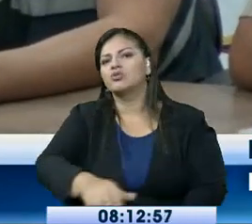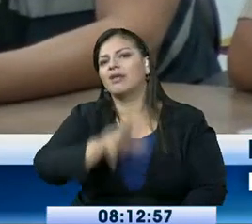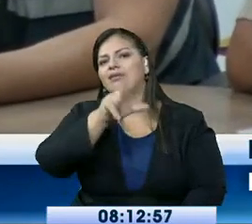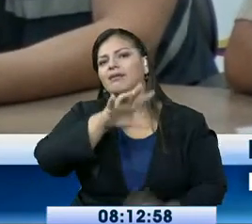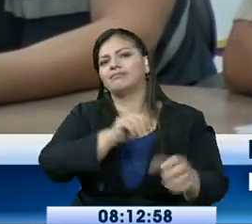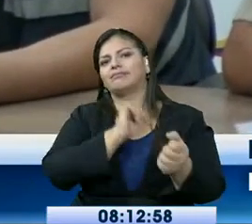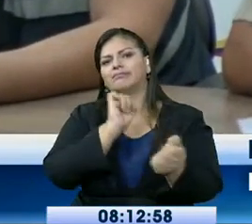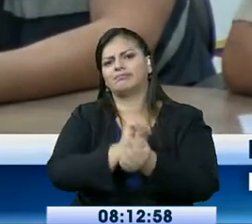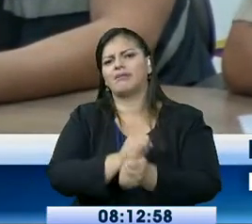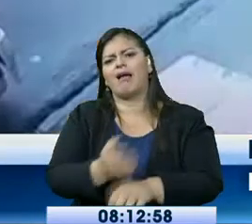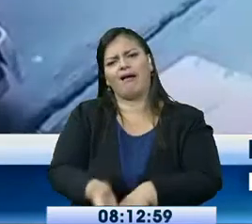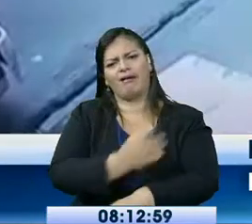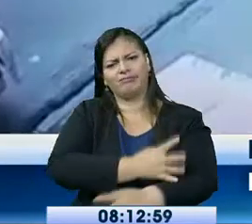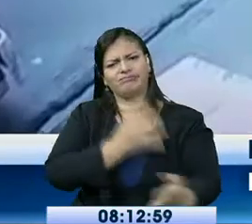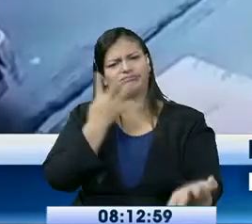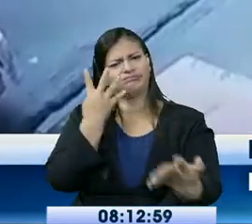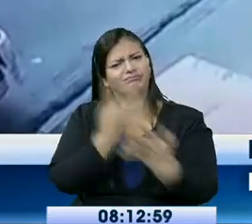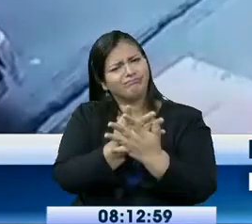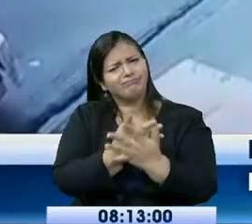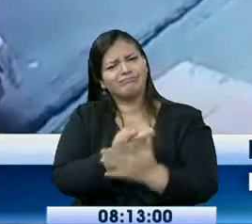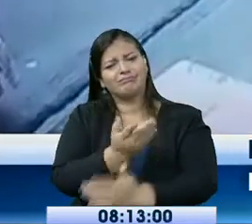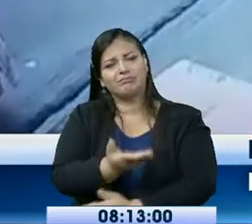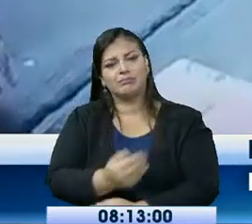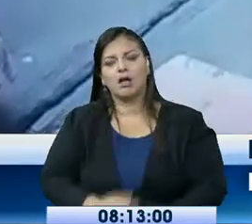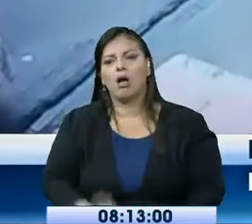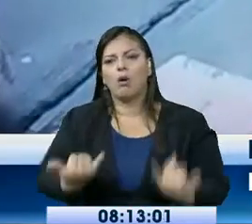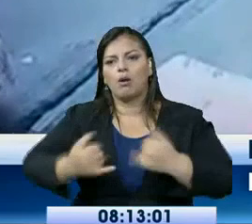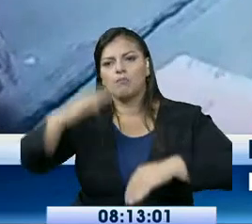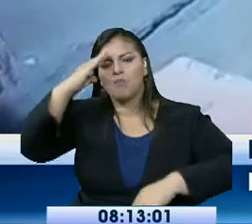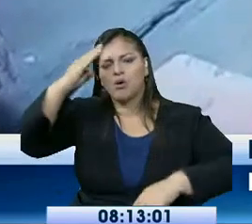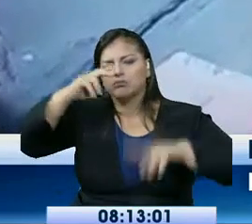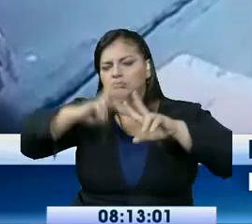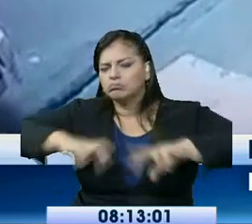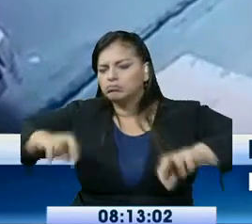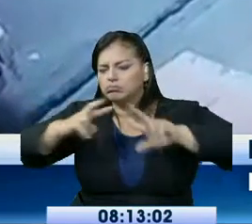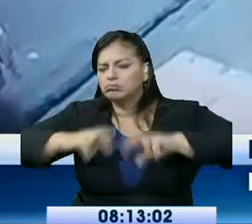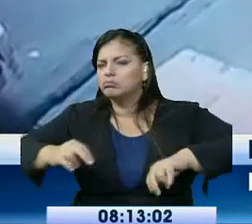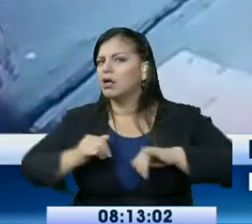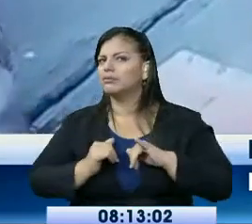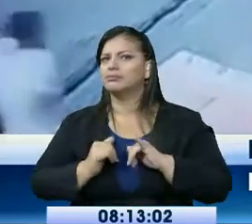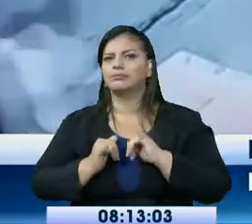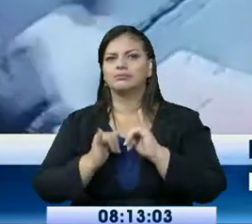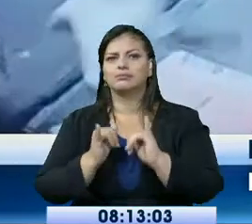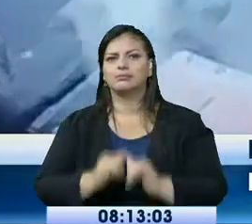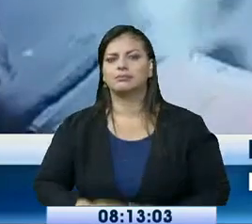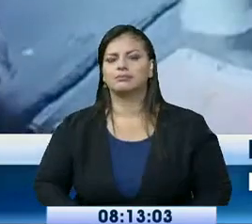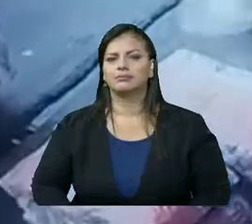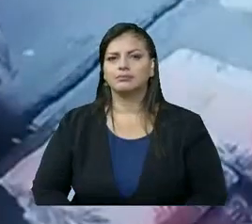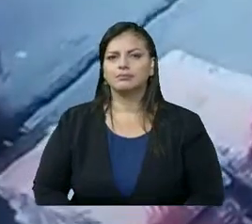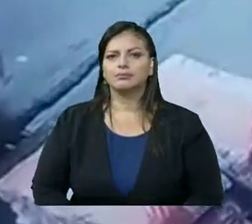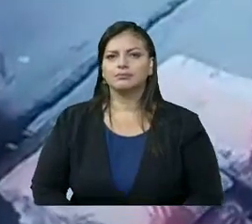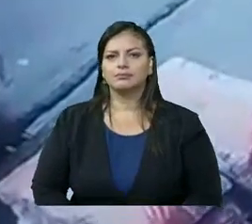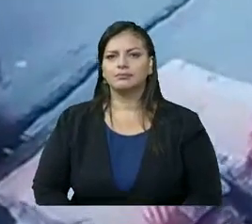que continuará con la investigación de este crimen. Desde Los Ríos informó Odette Camacho.